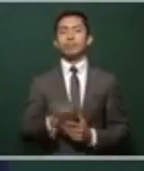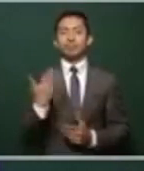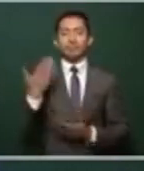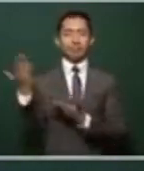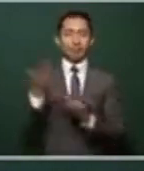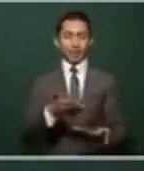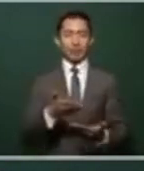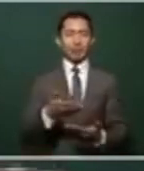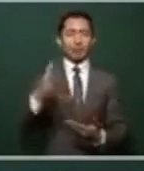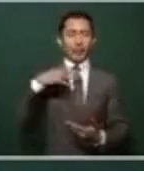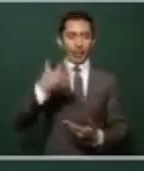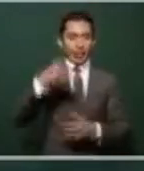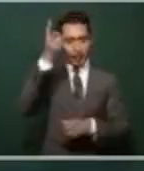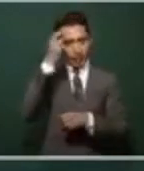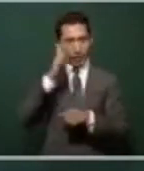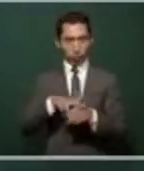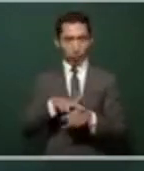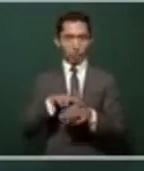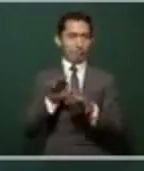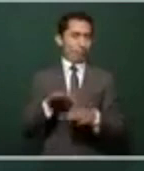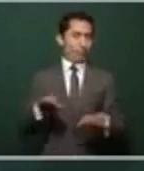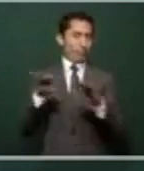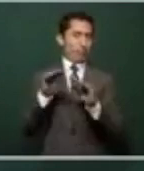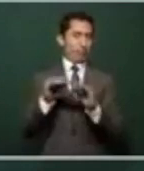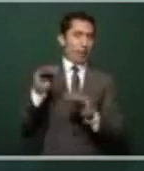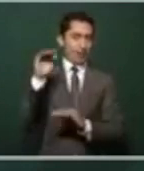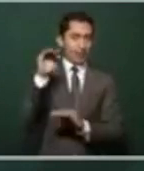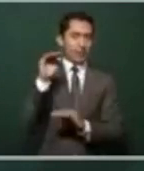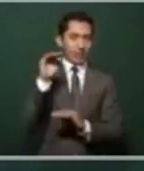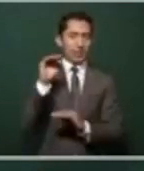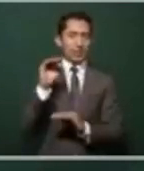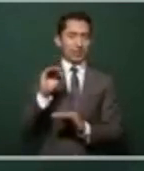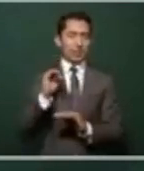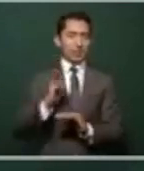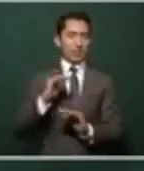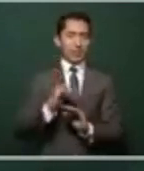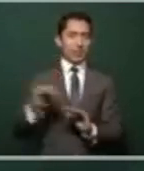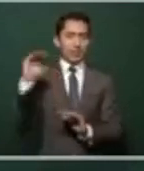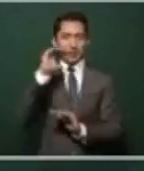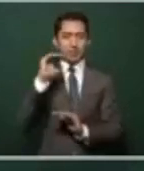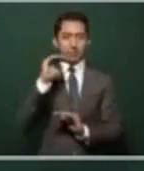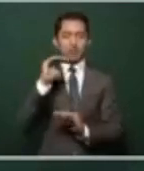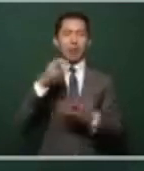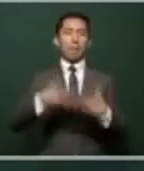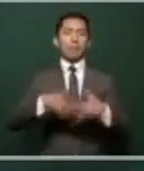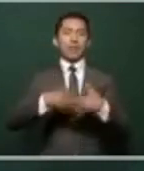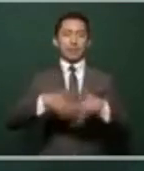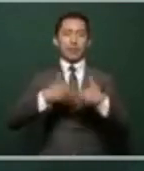gerente, director principal de Nestlé